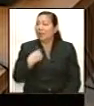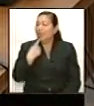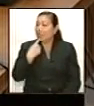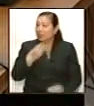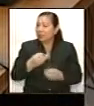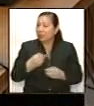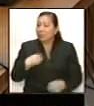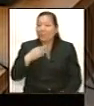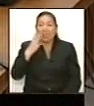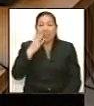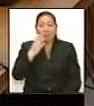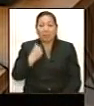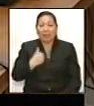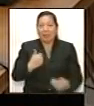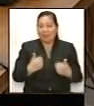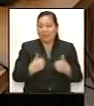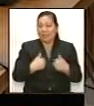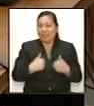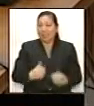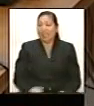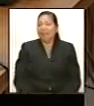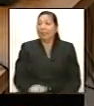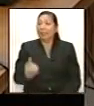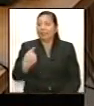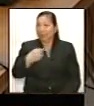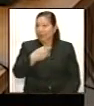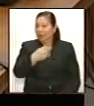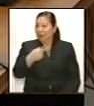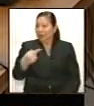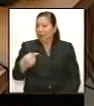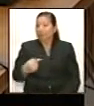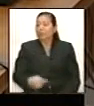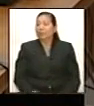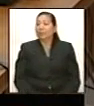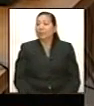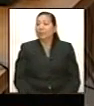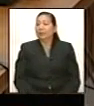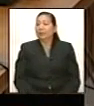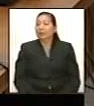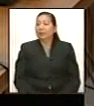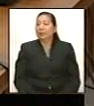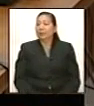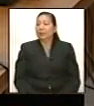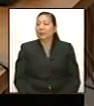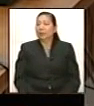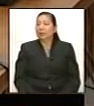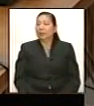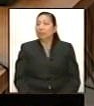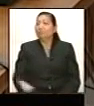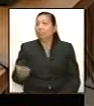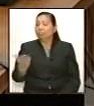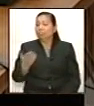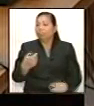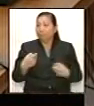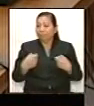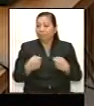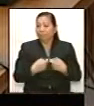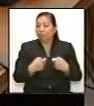una experiencia que he tenido. Esta semana, como le comenté a María Liv, he recibido